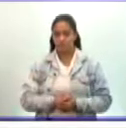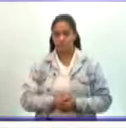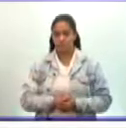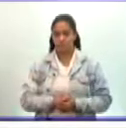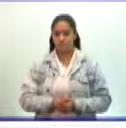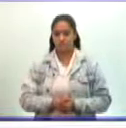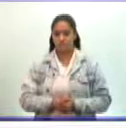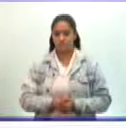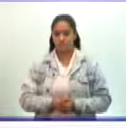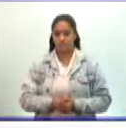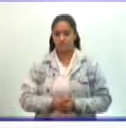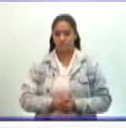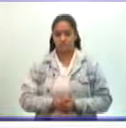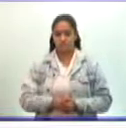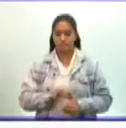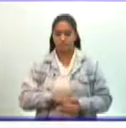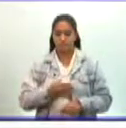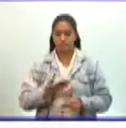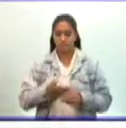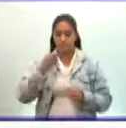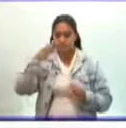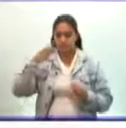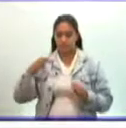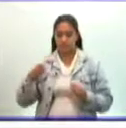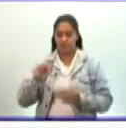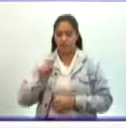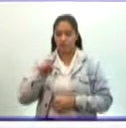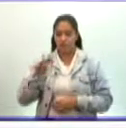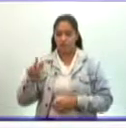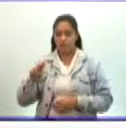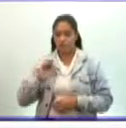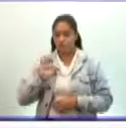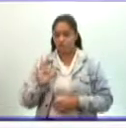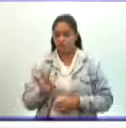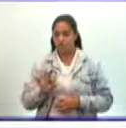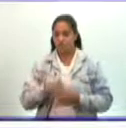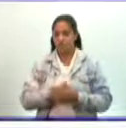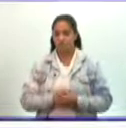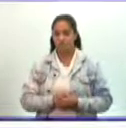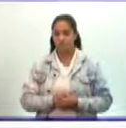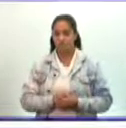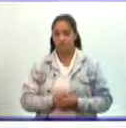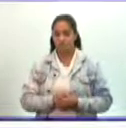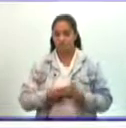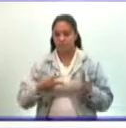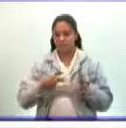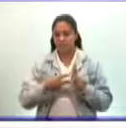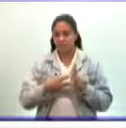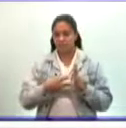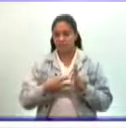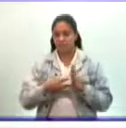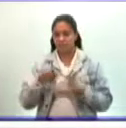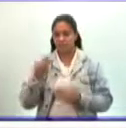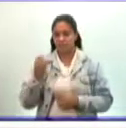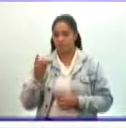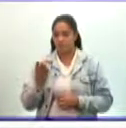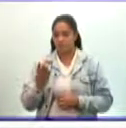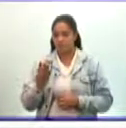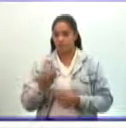denominador y luego voy a simplificar 12,8 divididos en este caso por